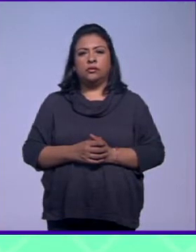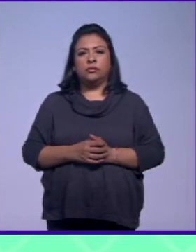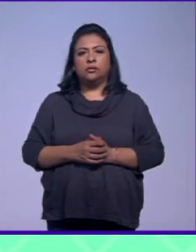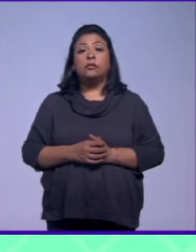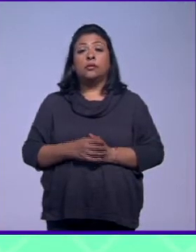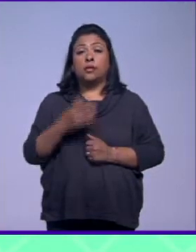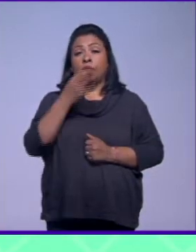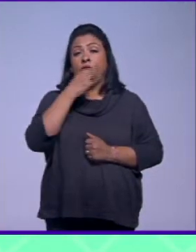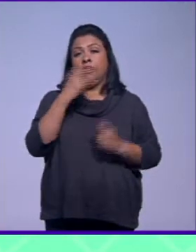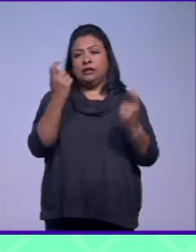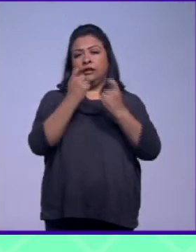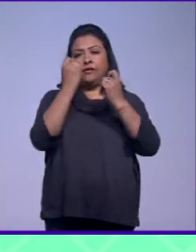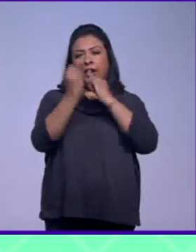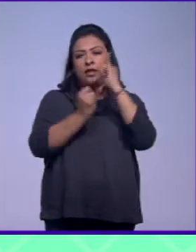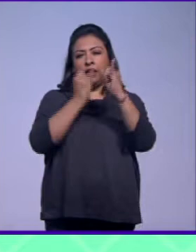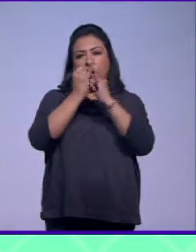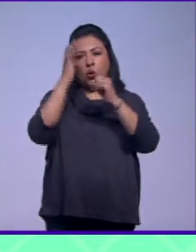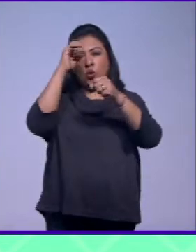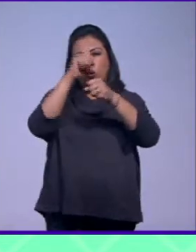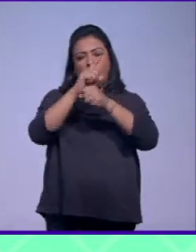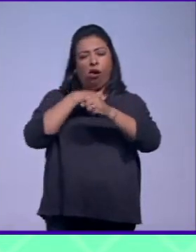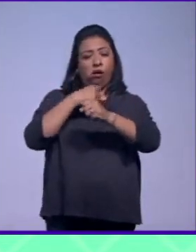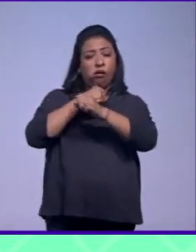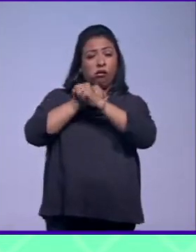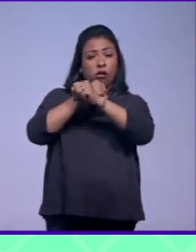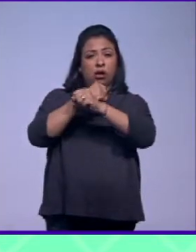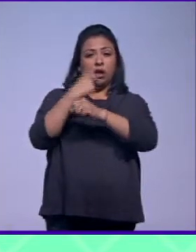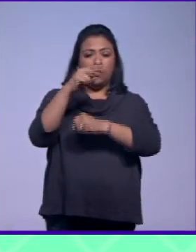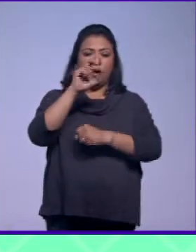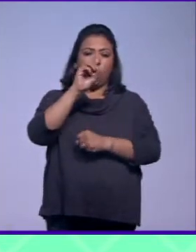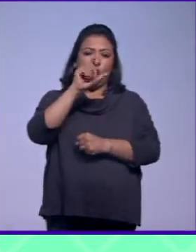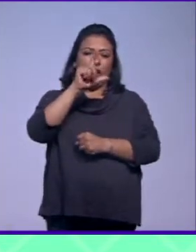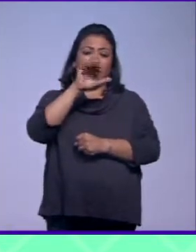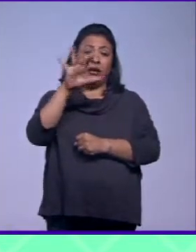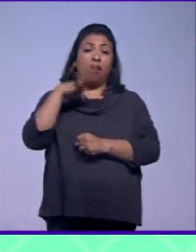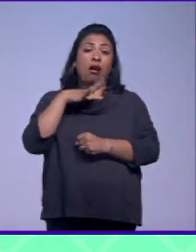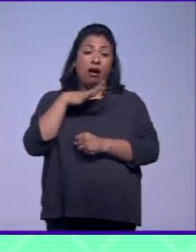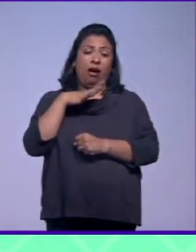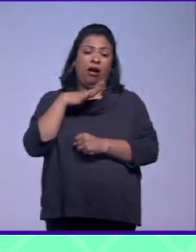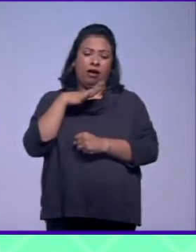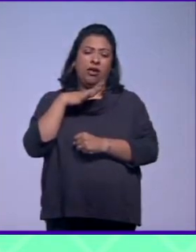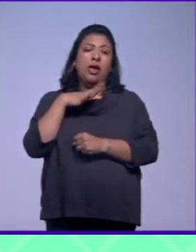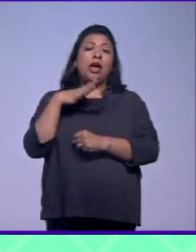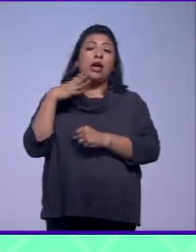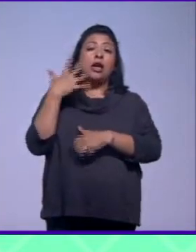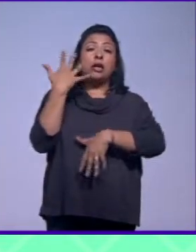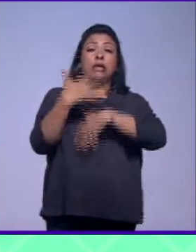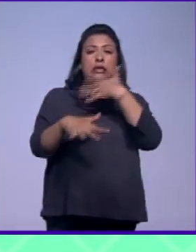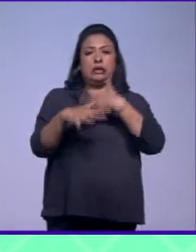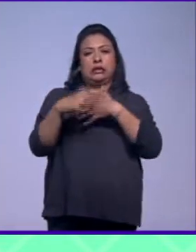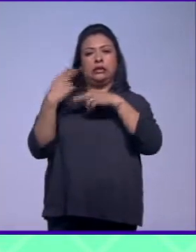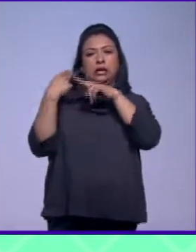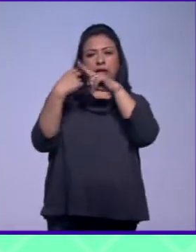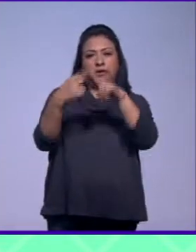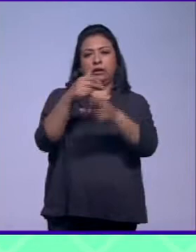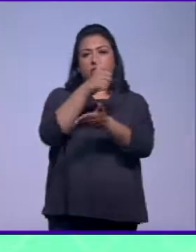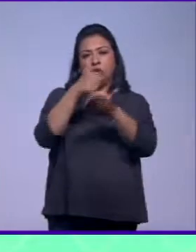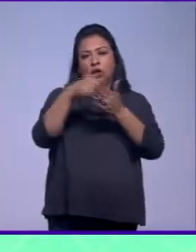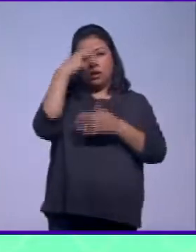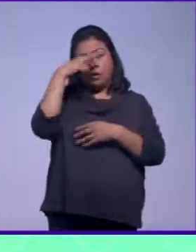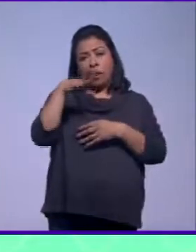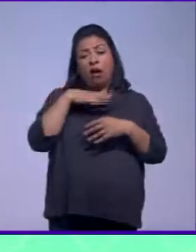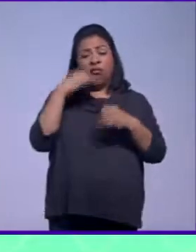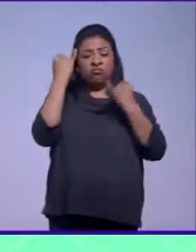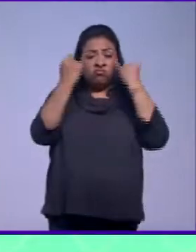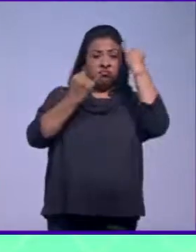el festival internacional de culturas en resistencia ollin kan celebra su 15º aniversario en la ciudad de mexico con una serie de creaciones